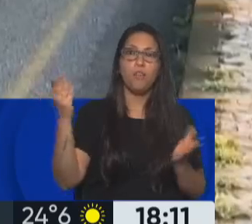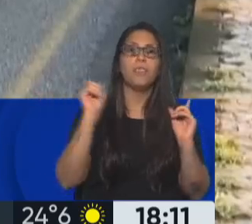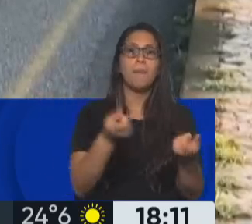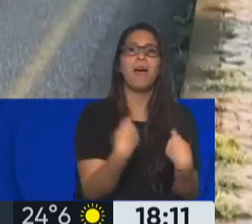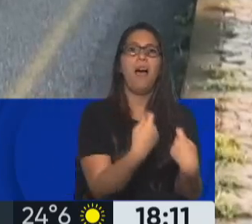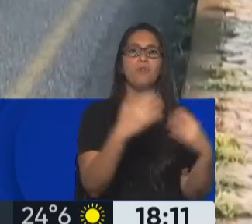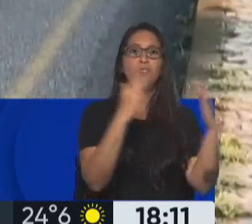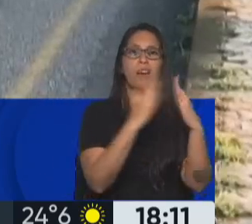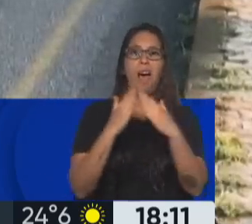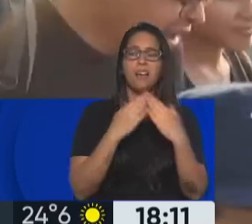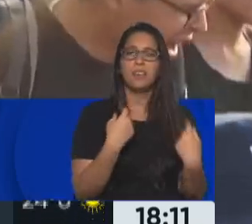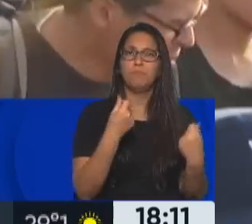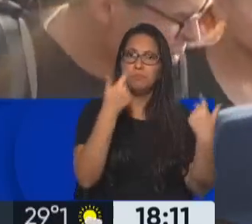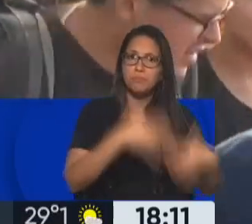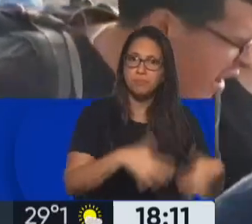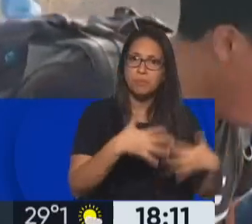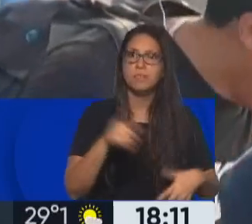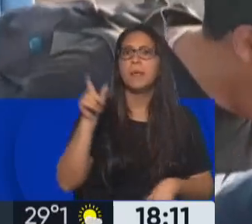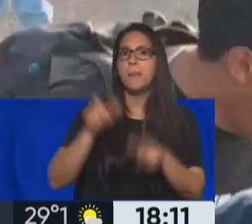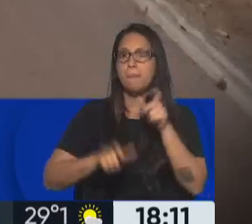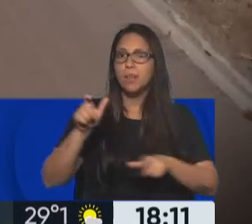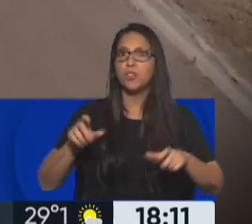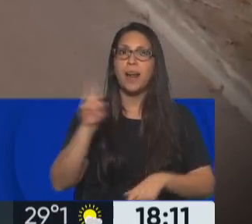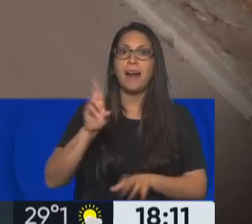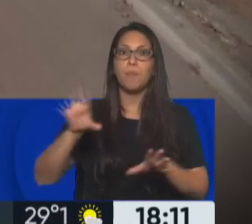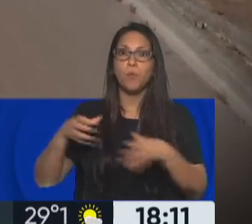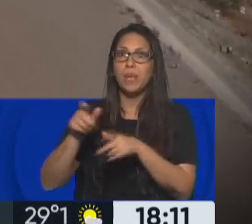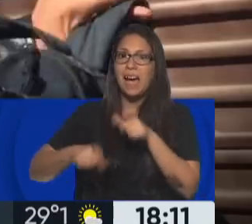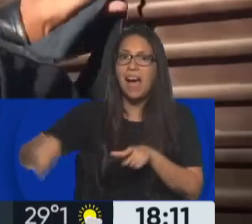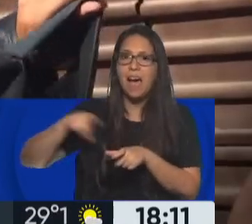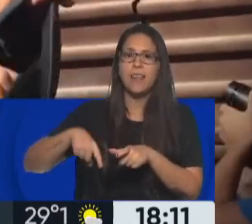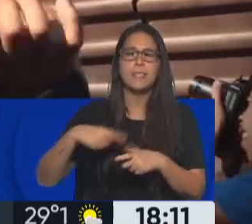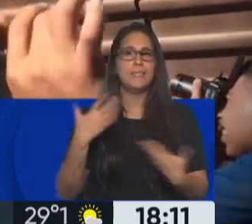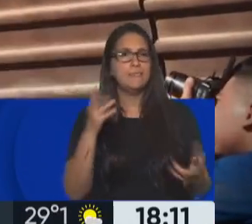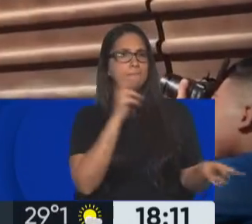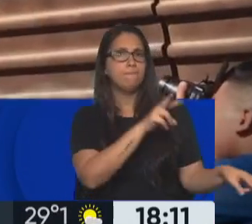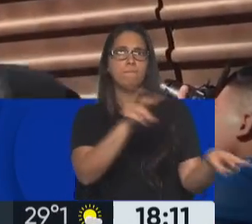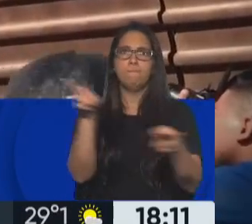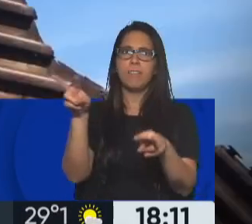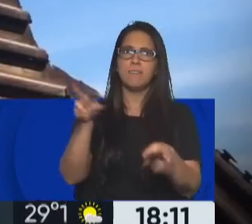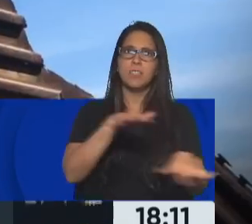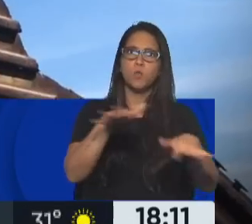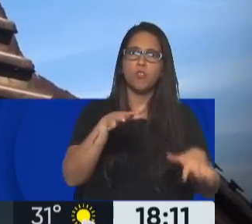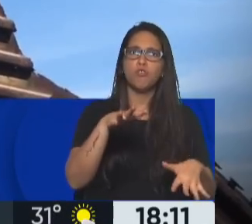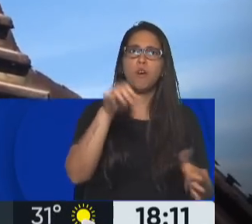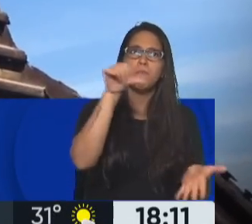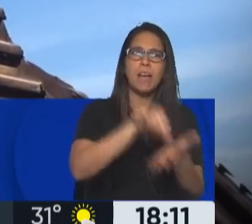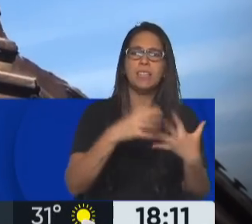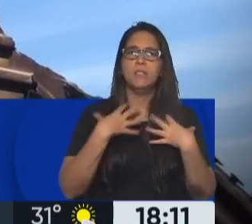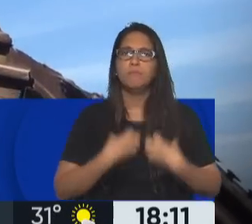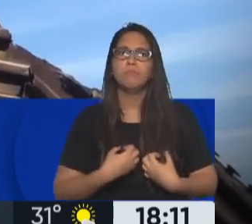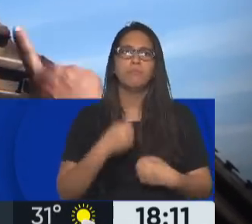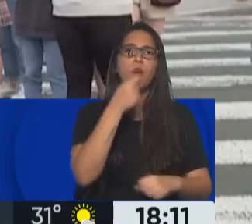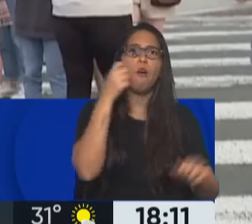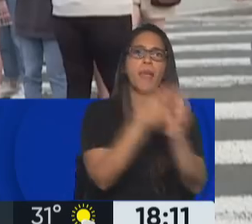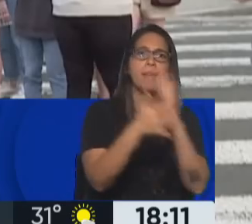Pero también en la habilidad del republicano para canalizar los temores y la frustración de la sociedad estadounidense, concentrados en cuestiones como la